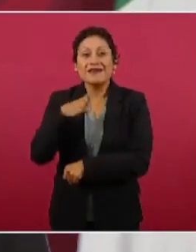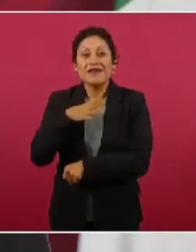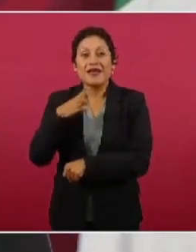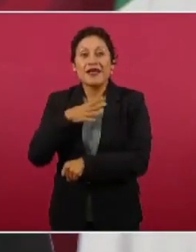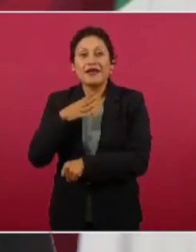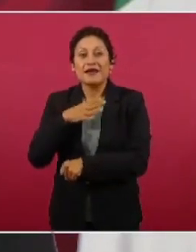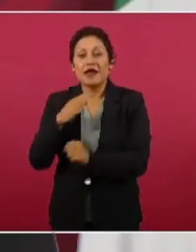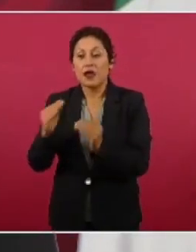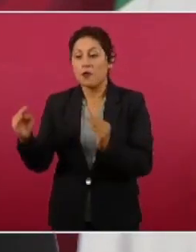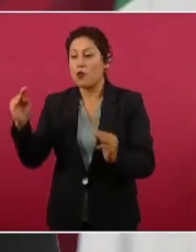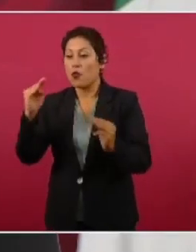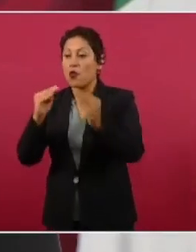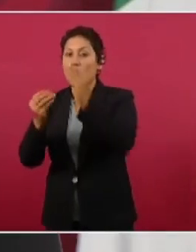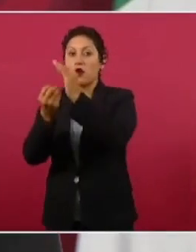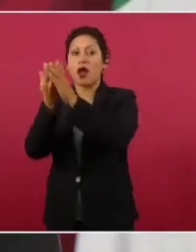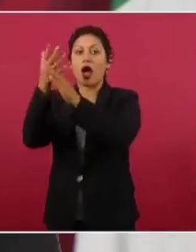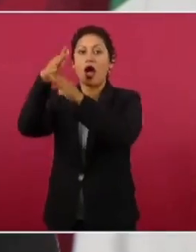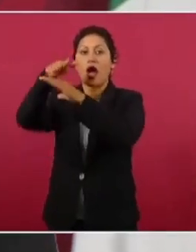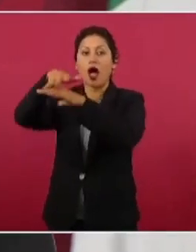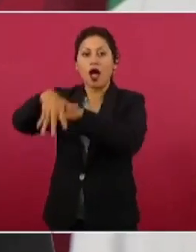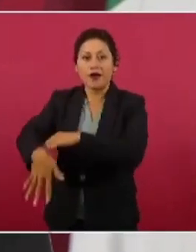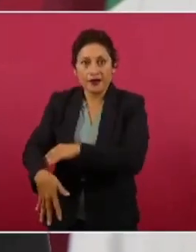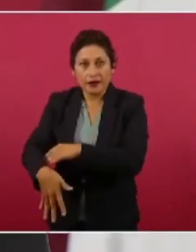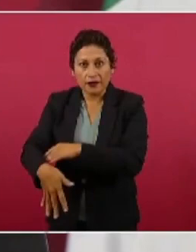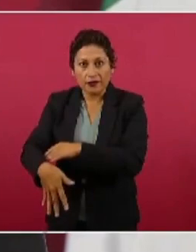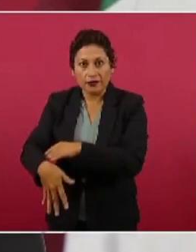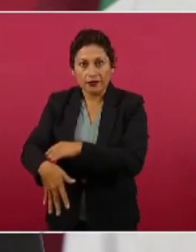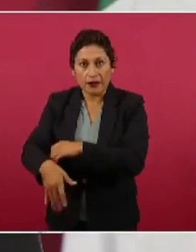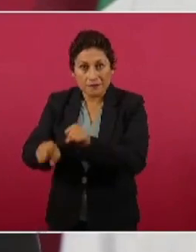un cráter en la pista.